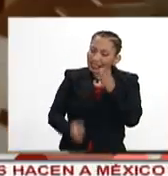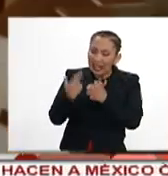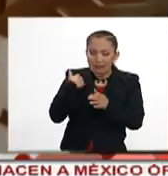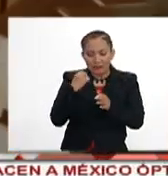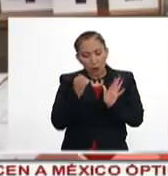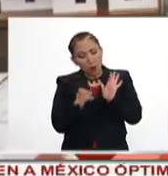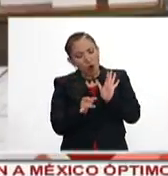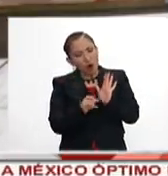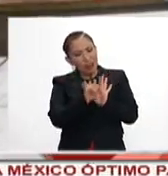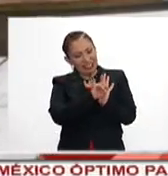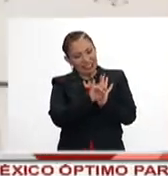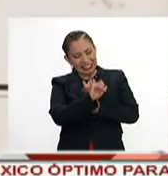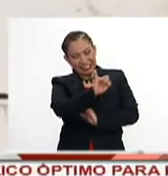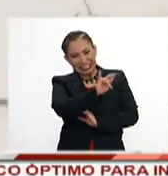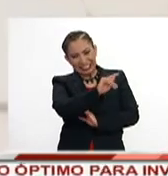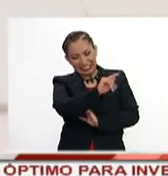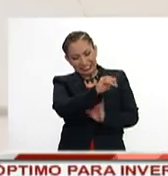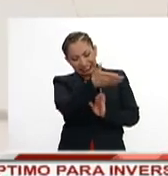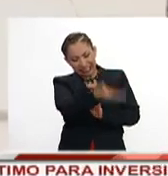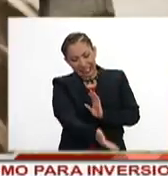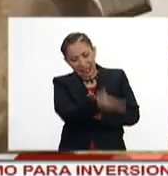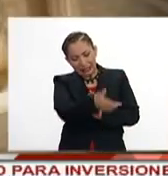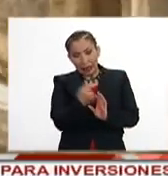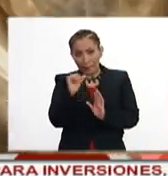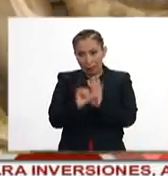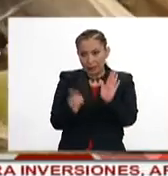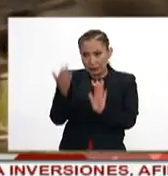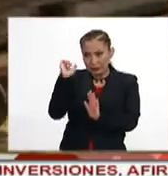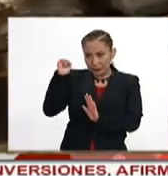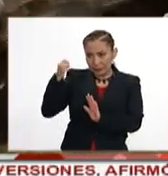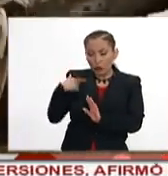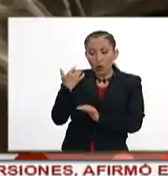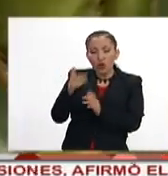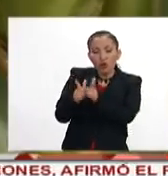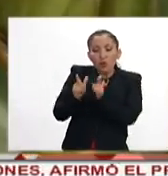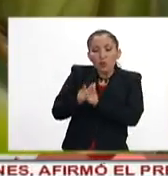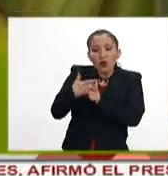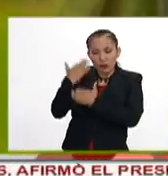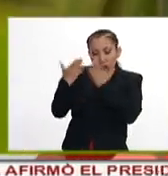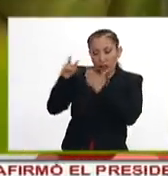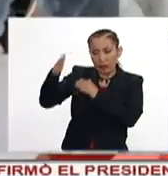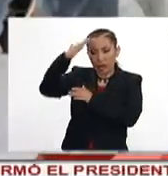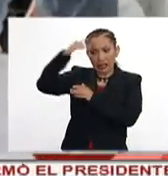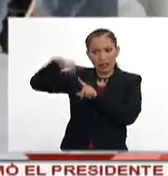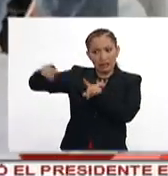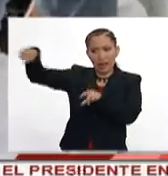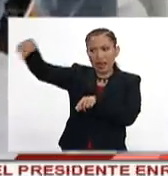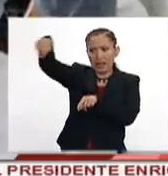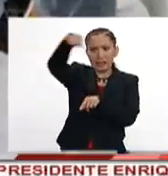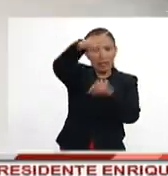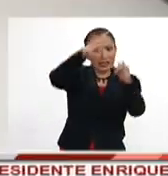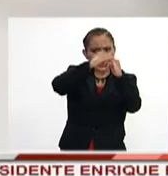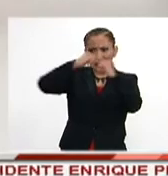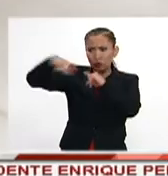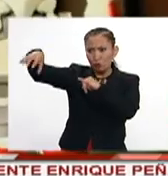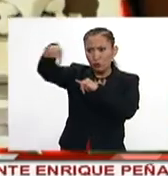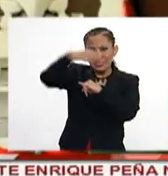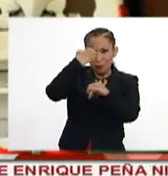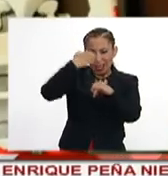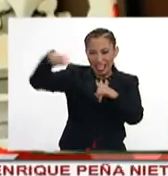identidad. Entonces, hace unos meses, en septiembre del año pasado, un grupo de estudiantes, líderes de diferentes institutos